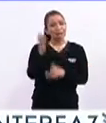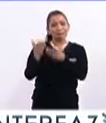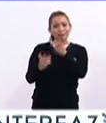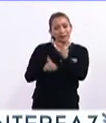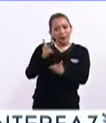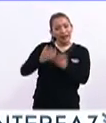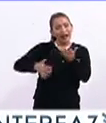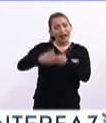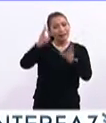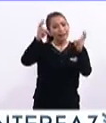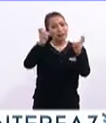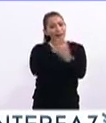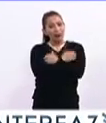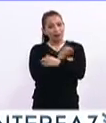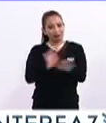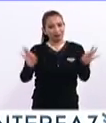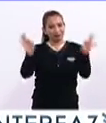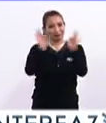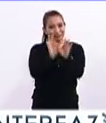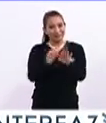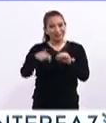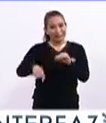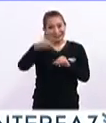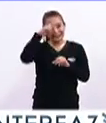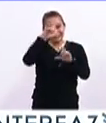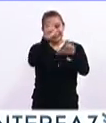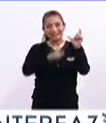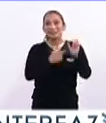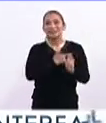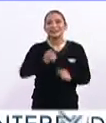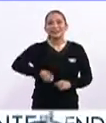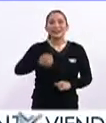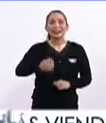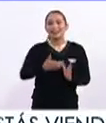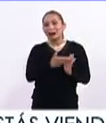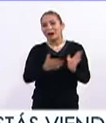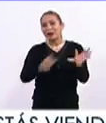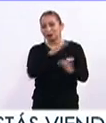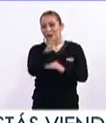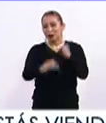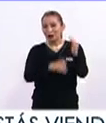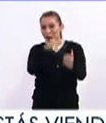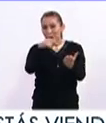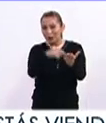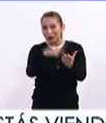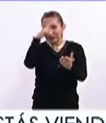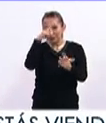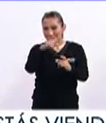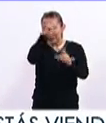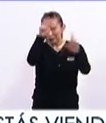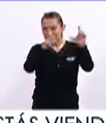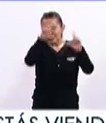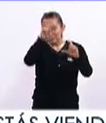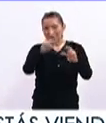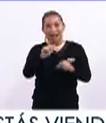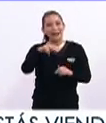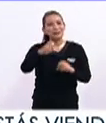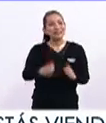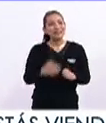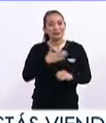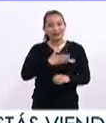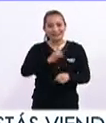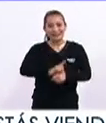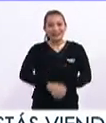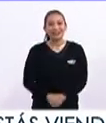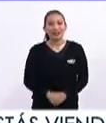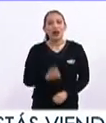dialogar sobre temas de educación muy importantes en nuestro país. Un gusto saludarlos a lo largo y ancho de toda la República Mexicana. Ana Cris, ¿cómo estás? Muy